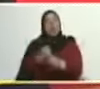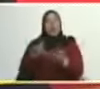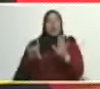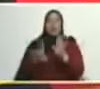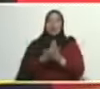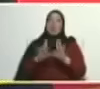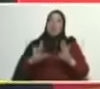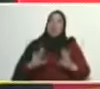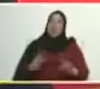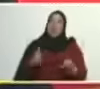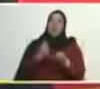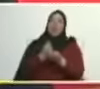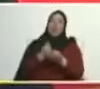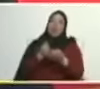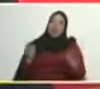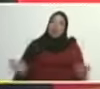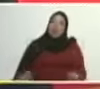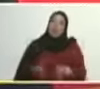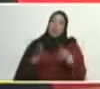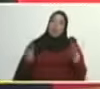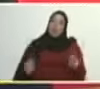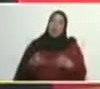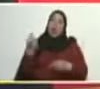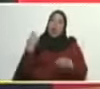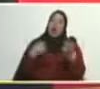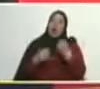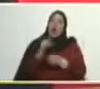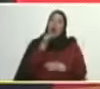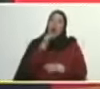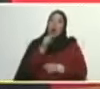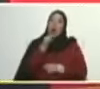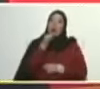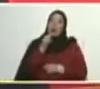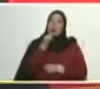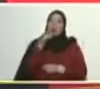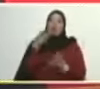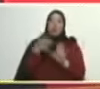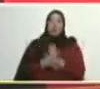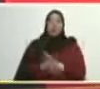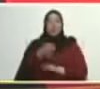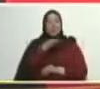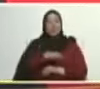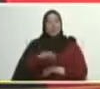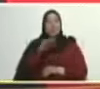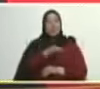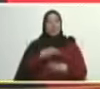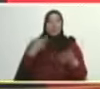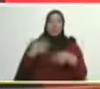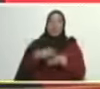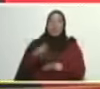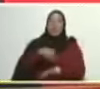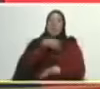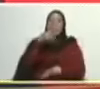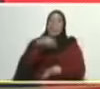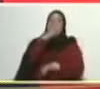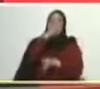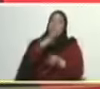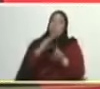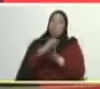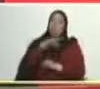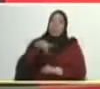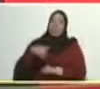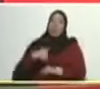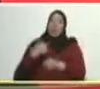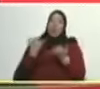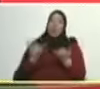fundacionales de promover el latinoamericanismo a través del desarrollo social, económico, político y cultural de nuestra